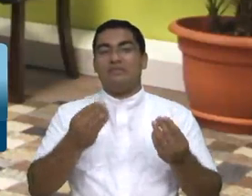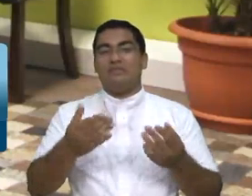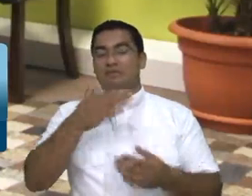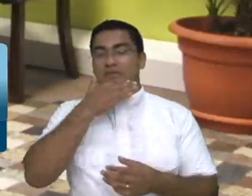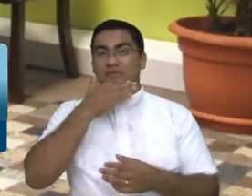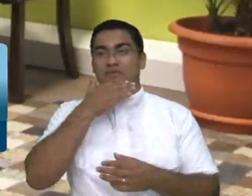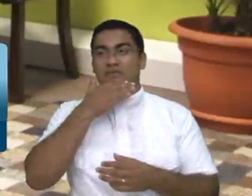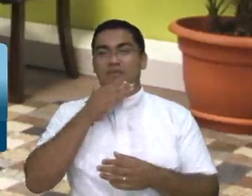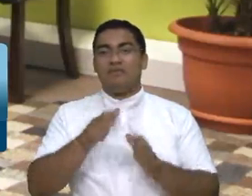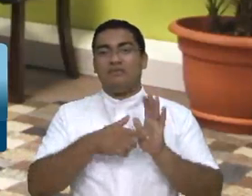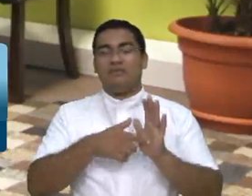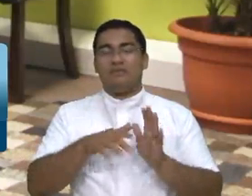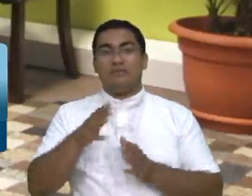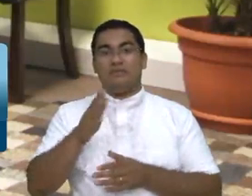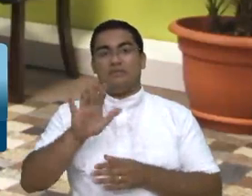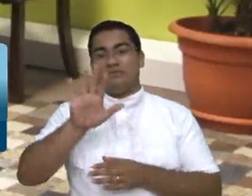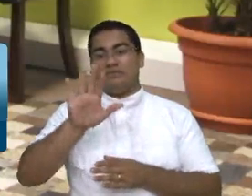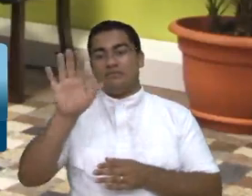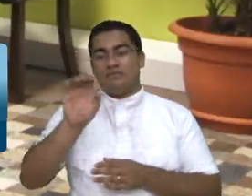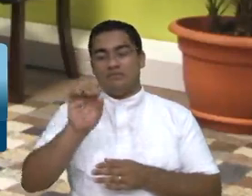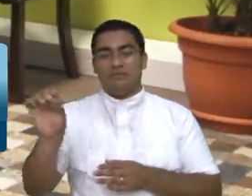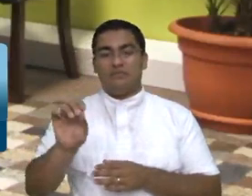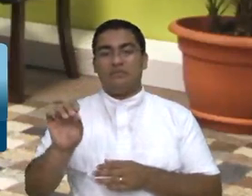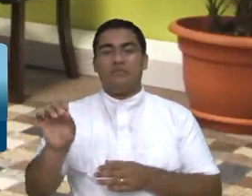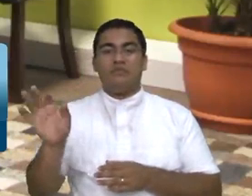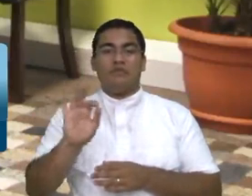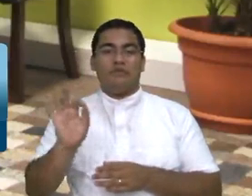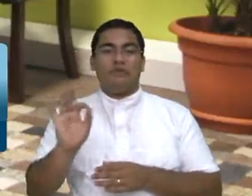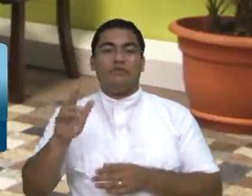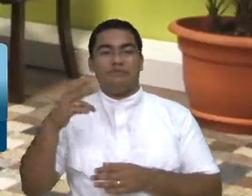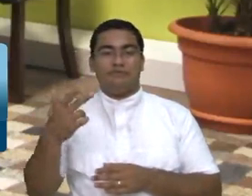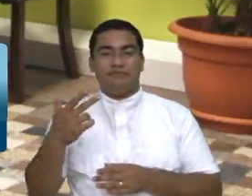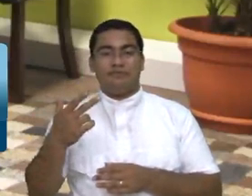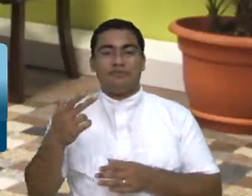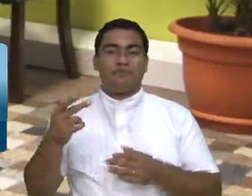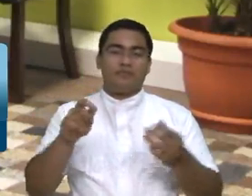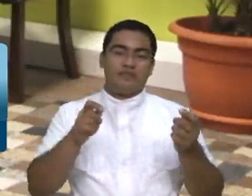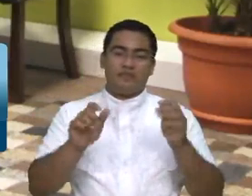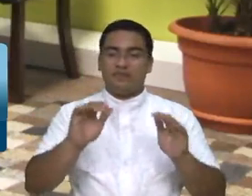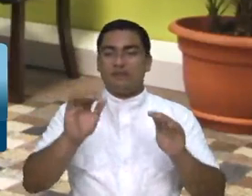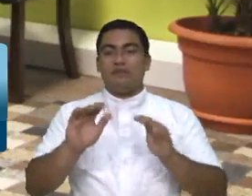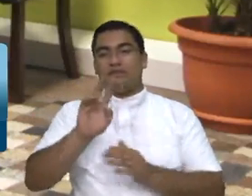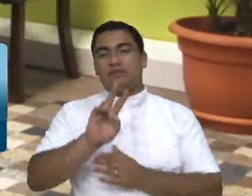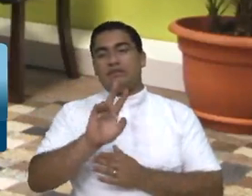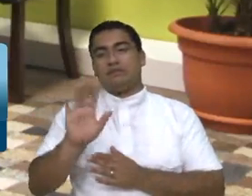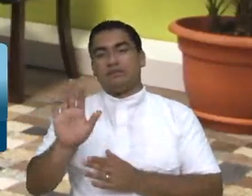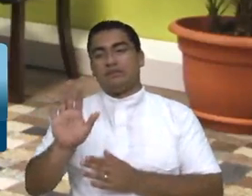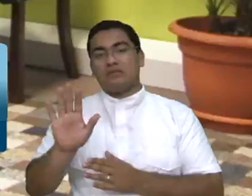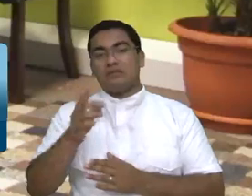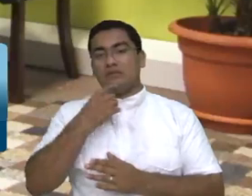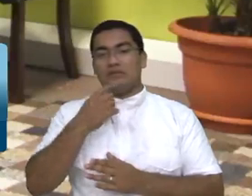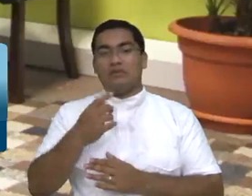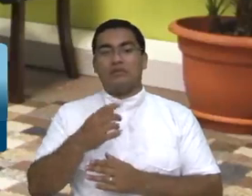tienen más del 5% de actividad de factor 8, los moderados son entre 2 y 5, y los